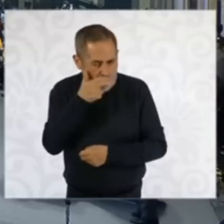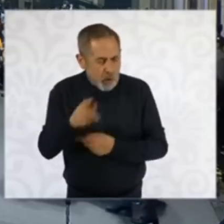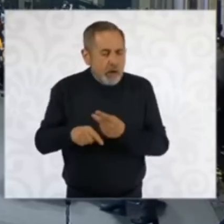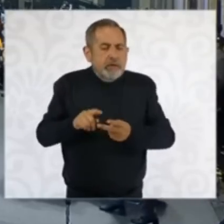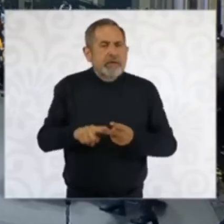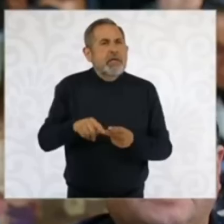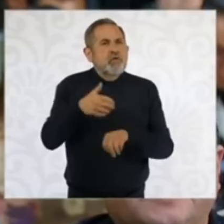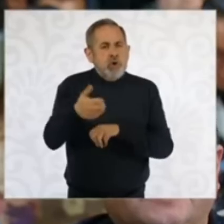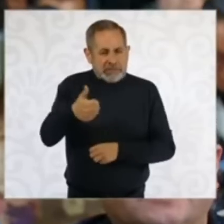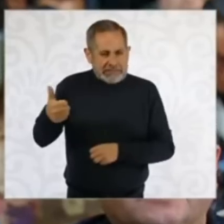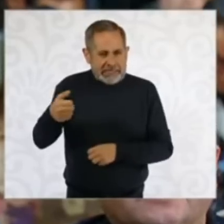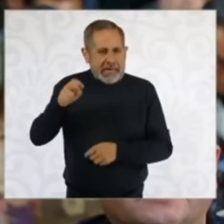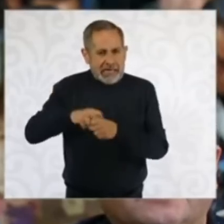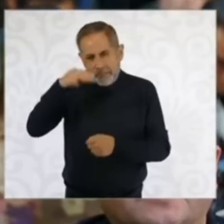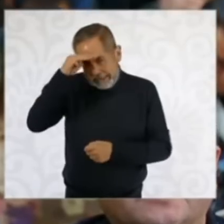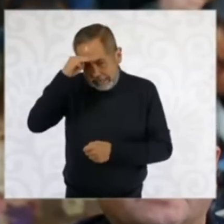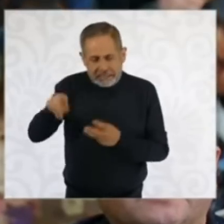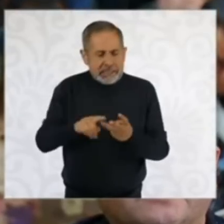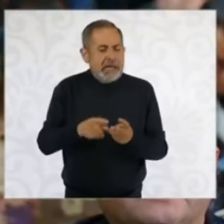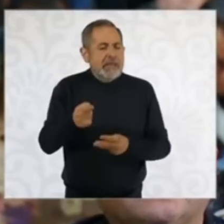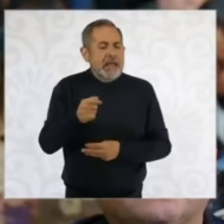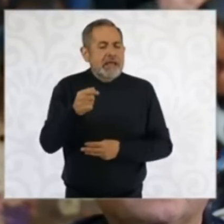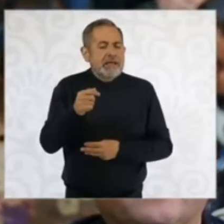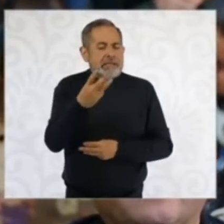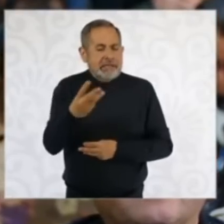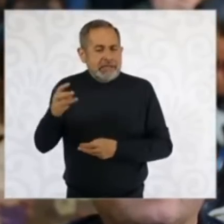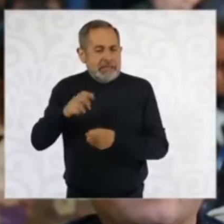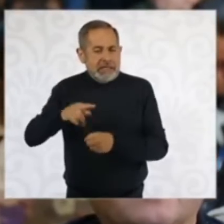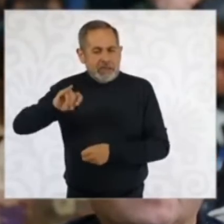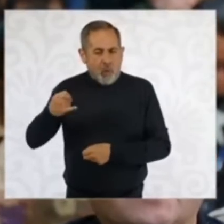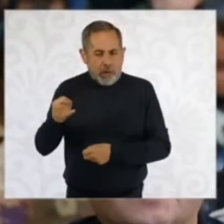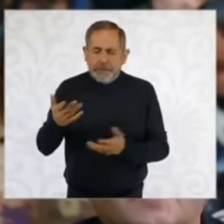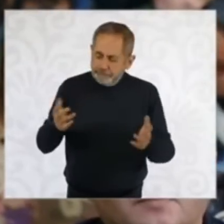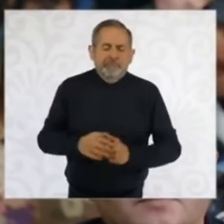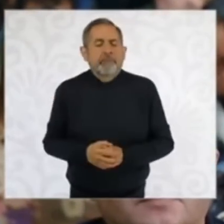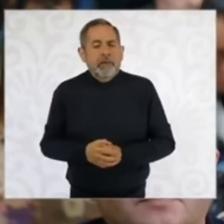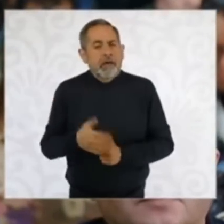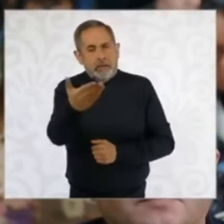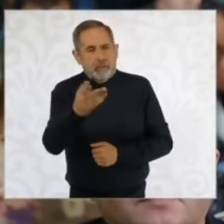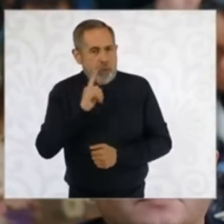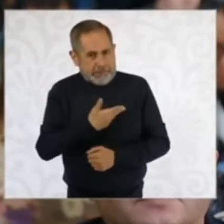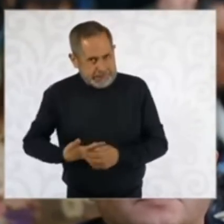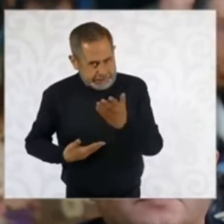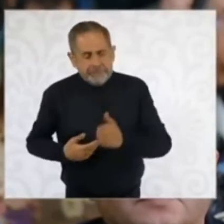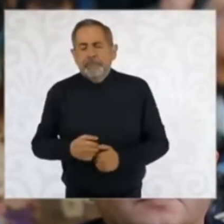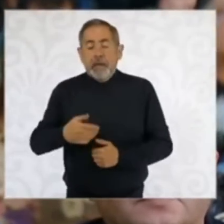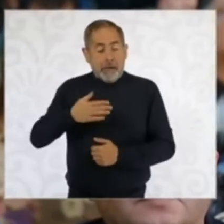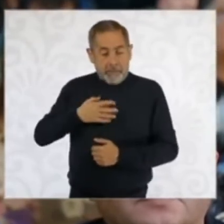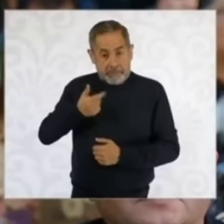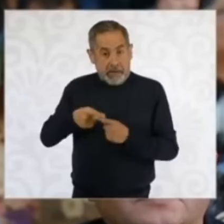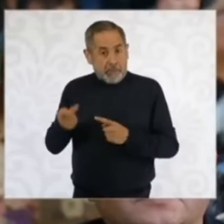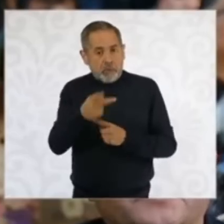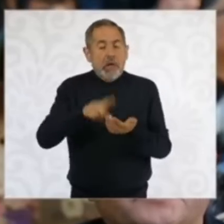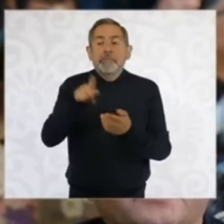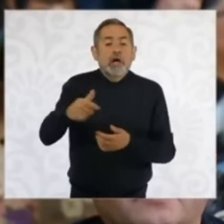el 66 de Mexicali y el 33 de Tijuana, Baja California. Presidenta, mi primera pregunta. Ciudad Juárez, en la frontera